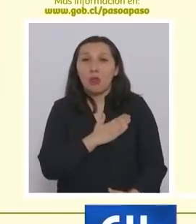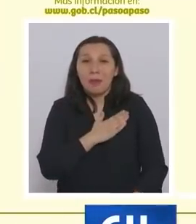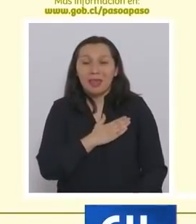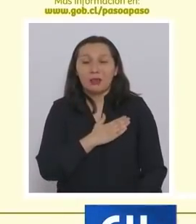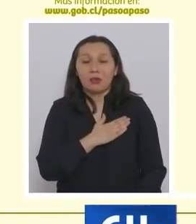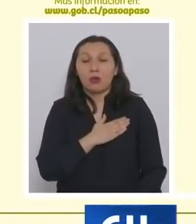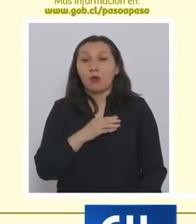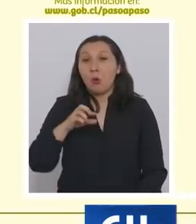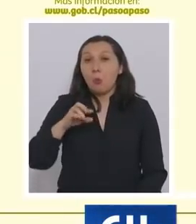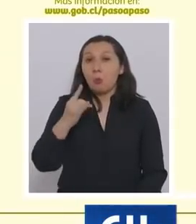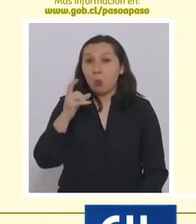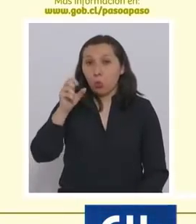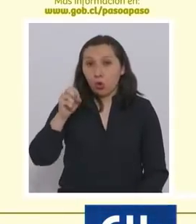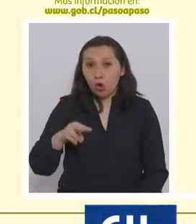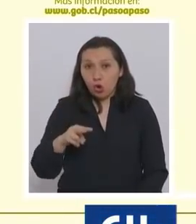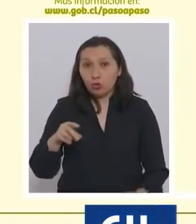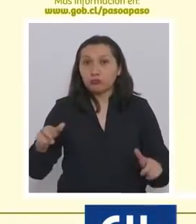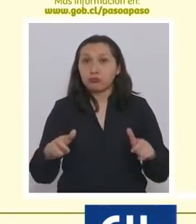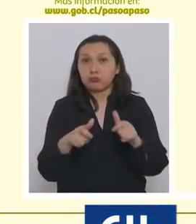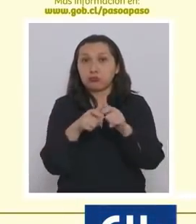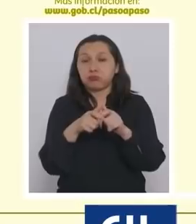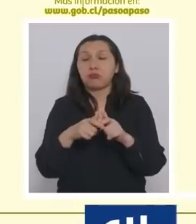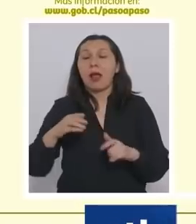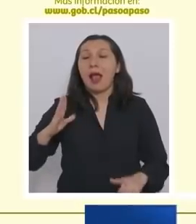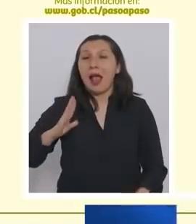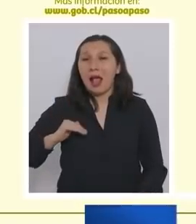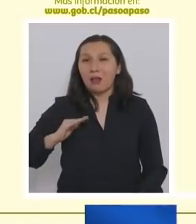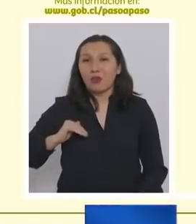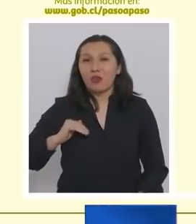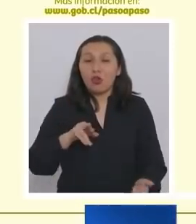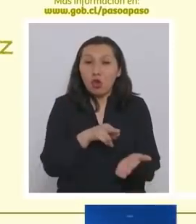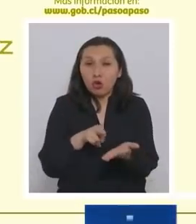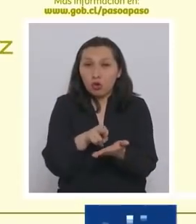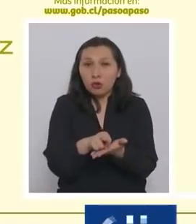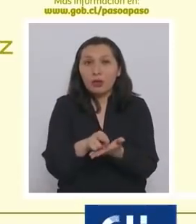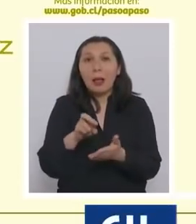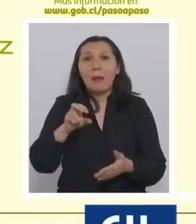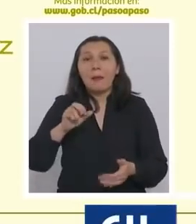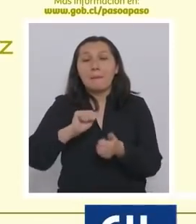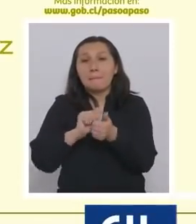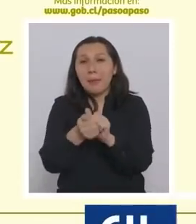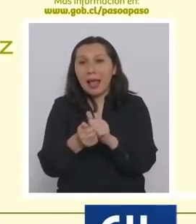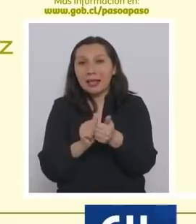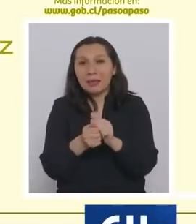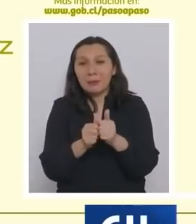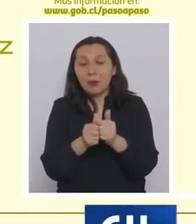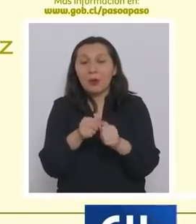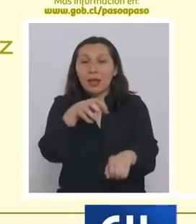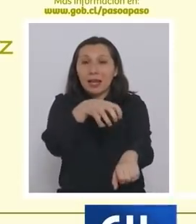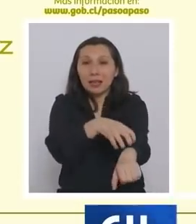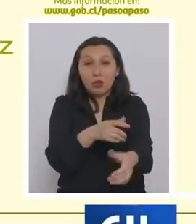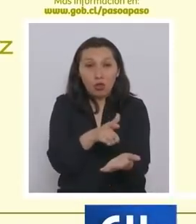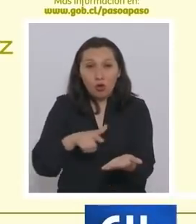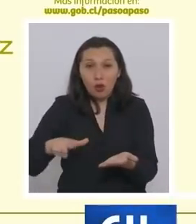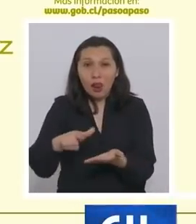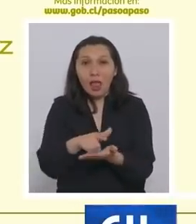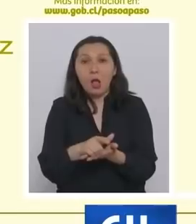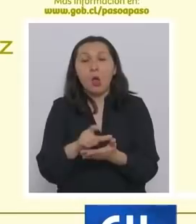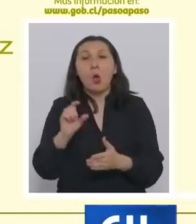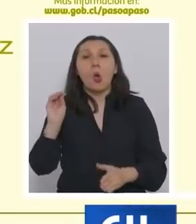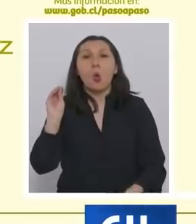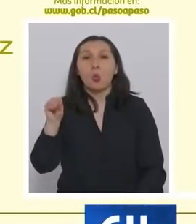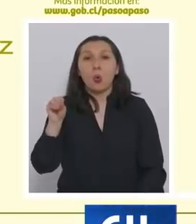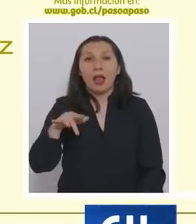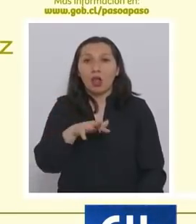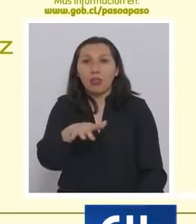Araucanía, Pucón y Angol, en la región de Los Ríos, Panguipulli, y en la región de Los Lagos, Curaco de